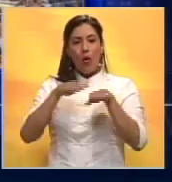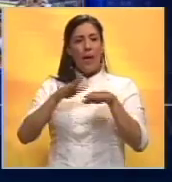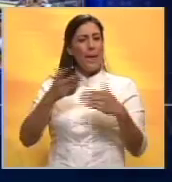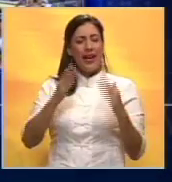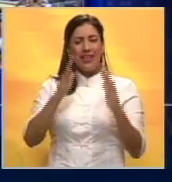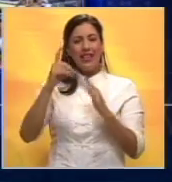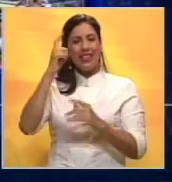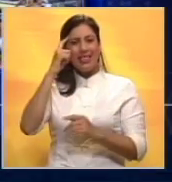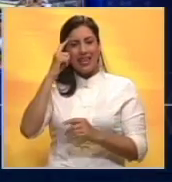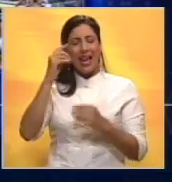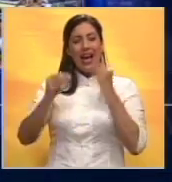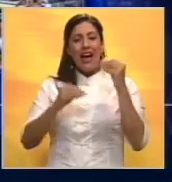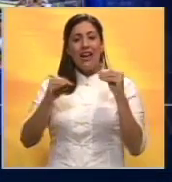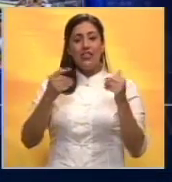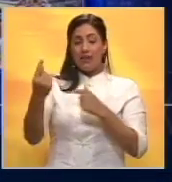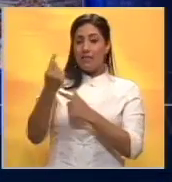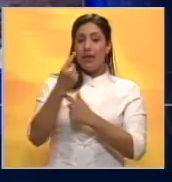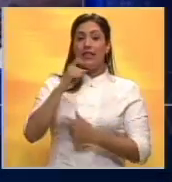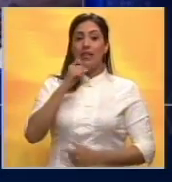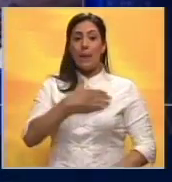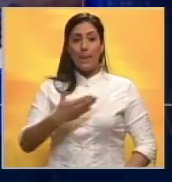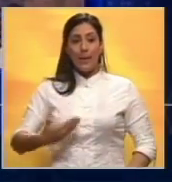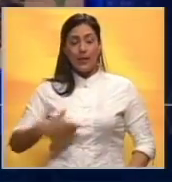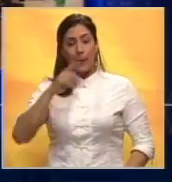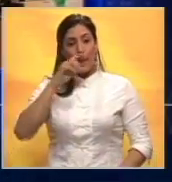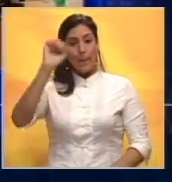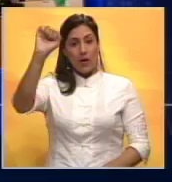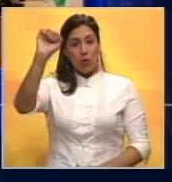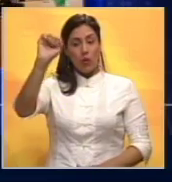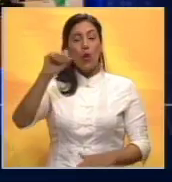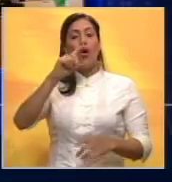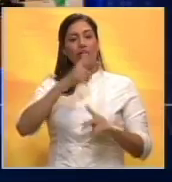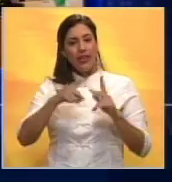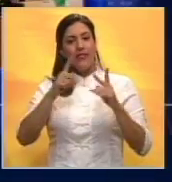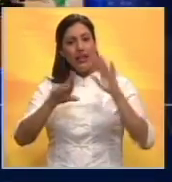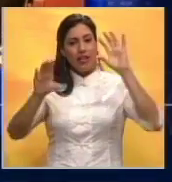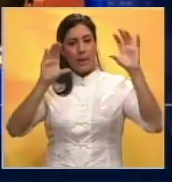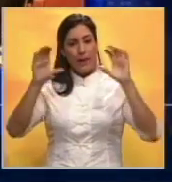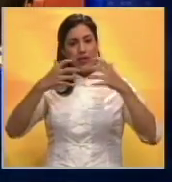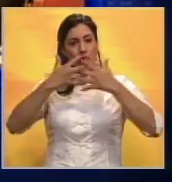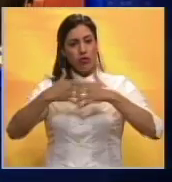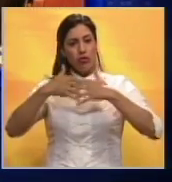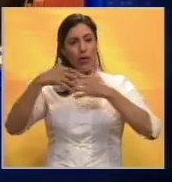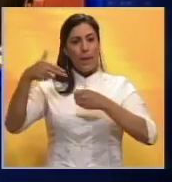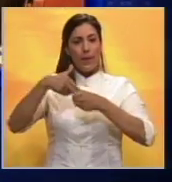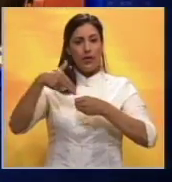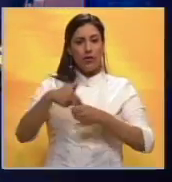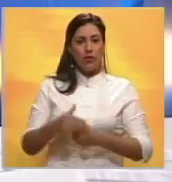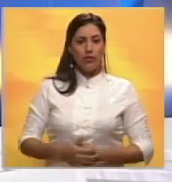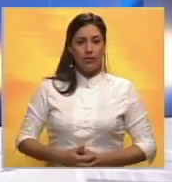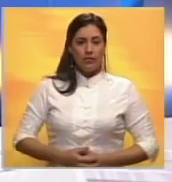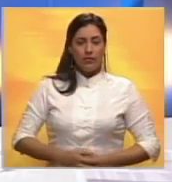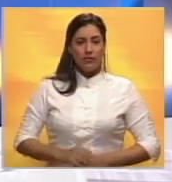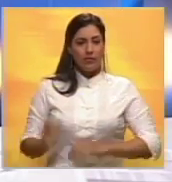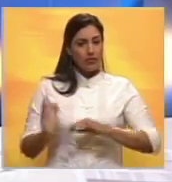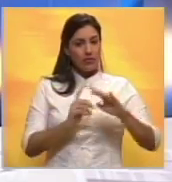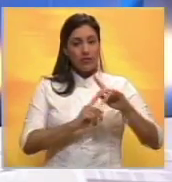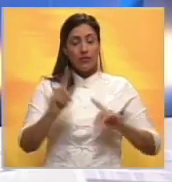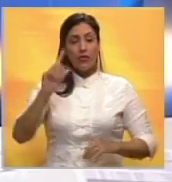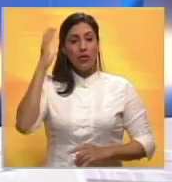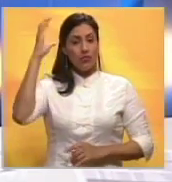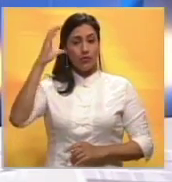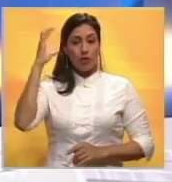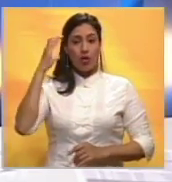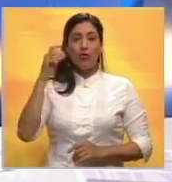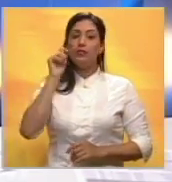parte de la gira que realiza por órdenes del presidente Nicolás Maduro a diversos países productores de petróleo en